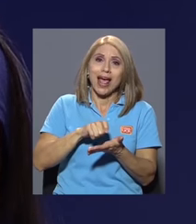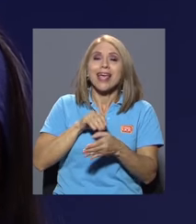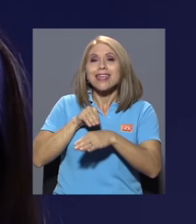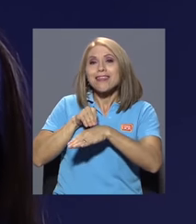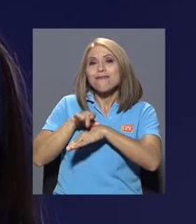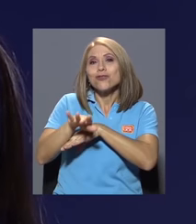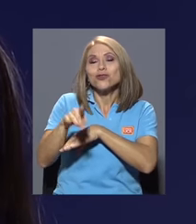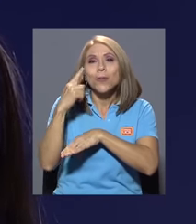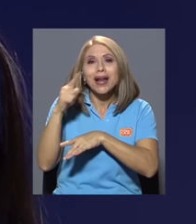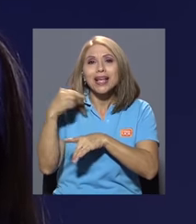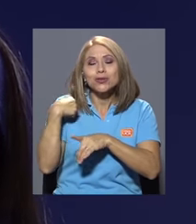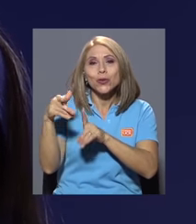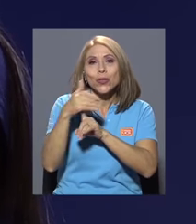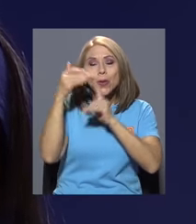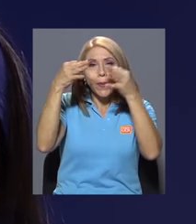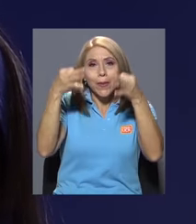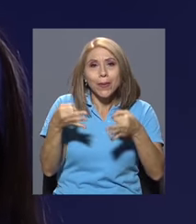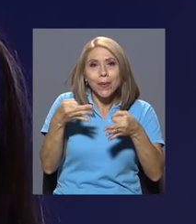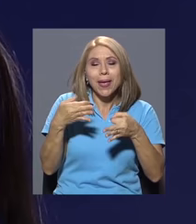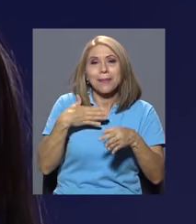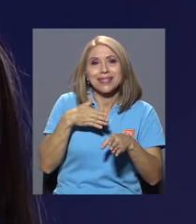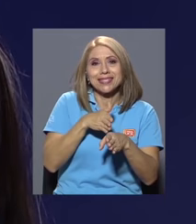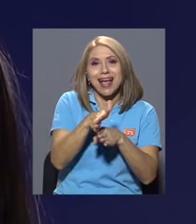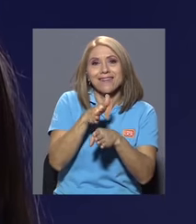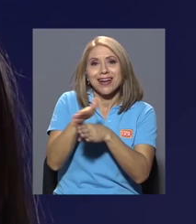decisiones para mis carreras académicas.